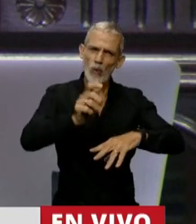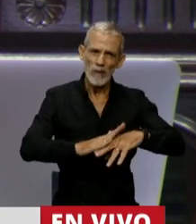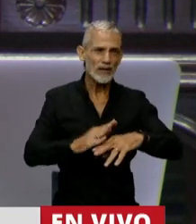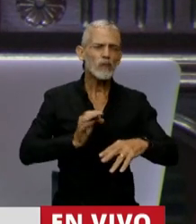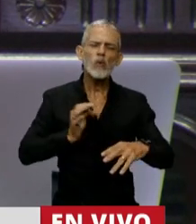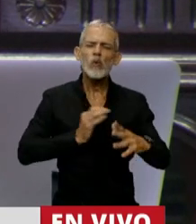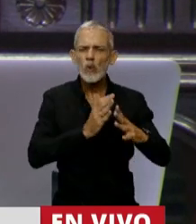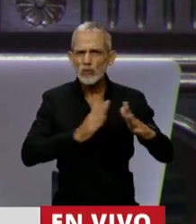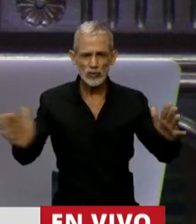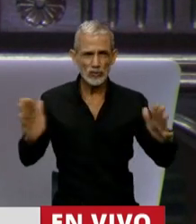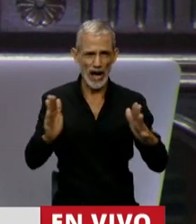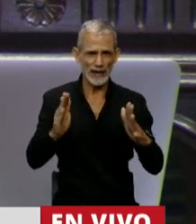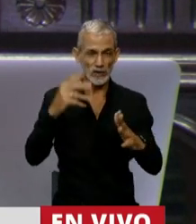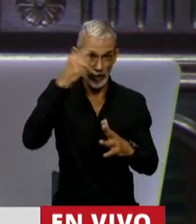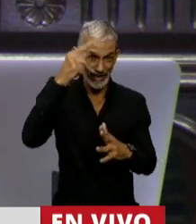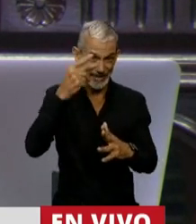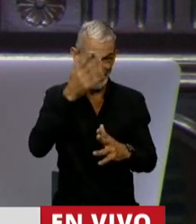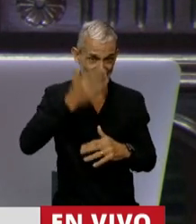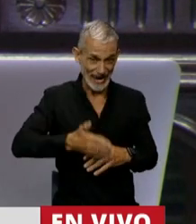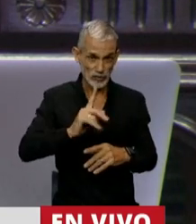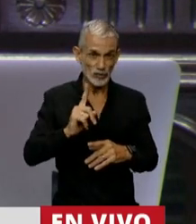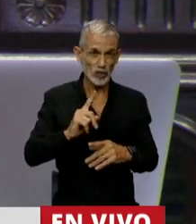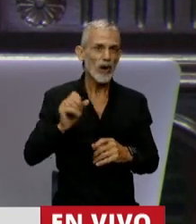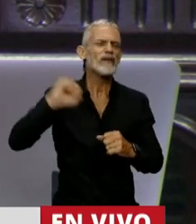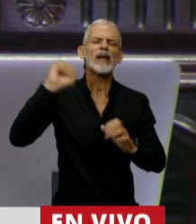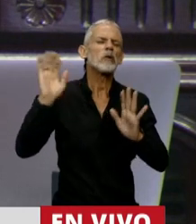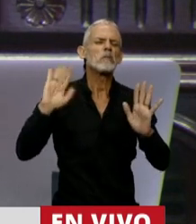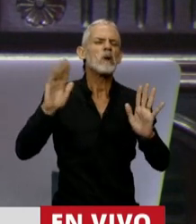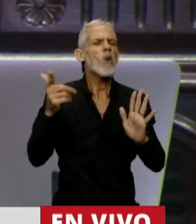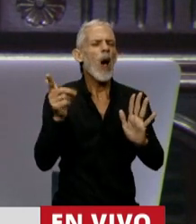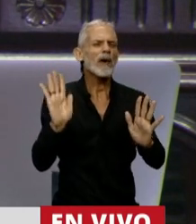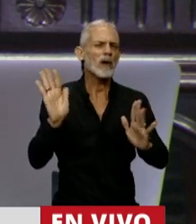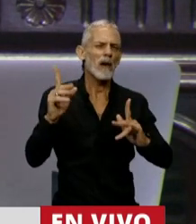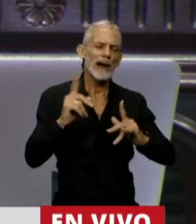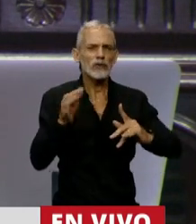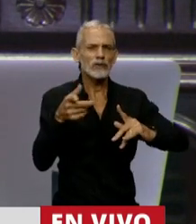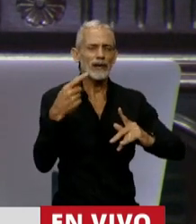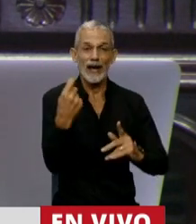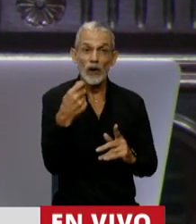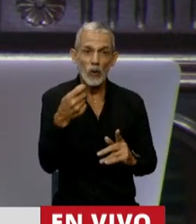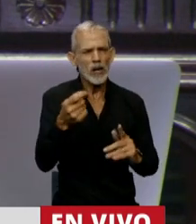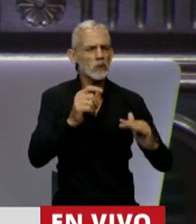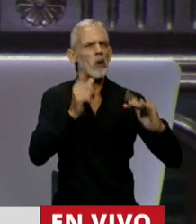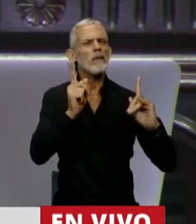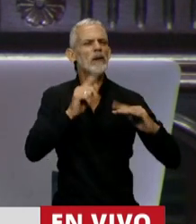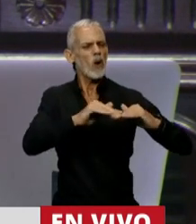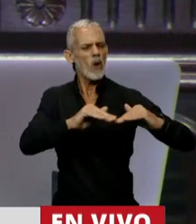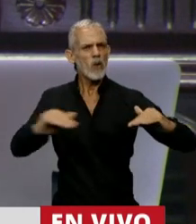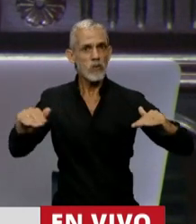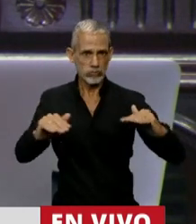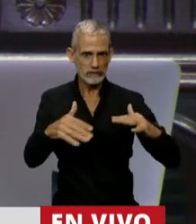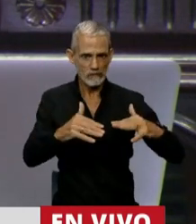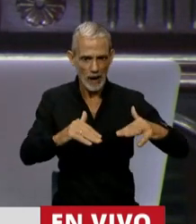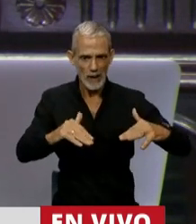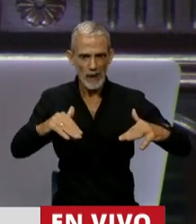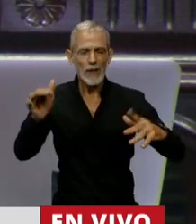durante muchísimos años, negando la inflación, achatando la pirámide previsional, generando una bomba de